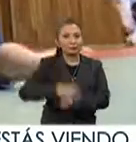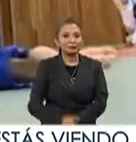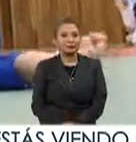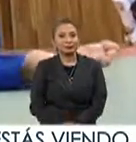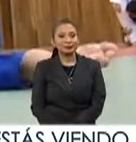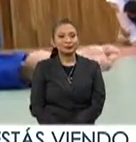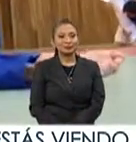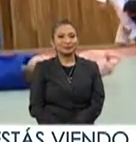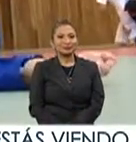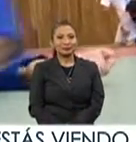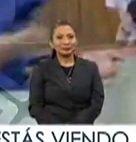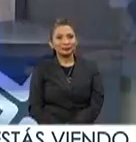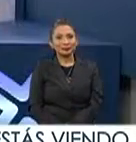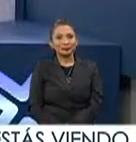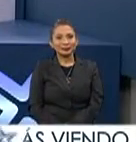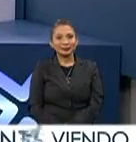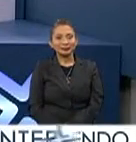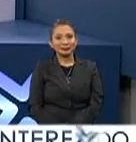Nacional.